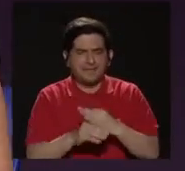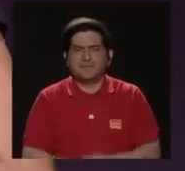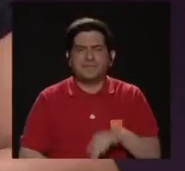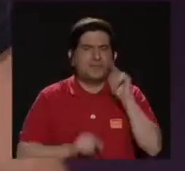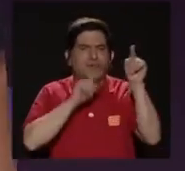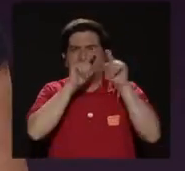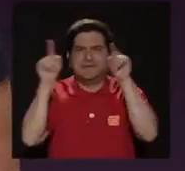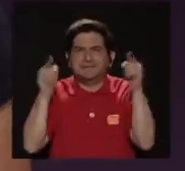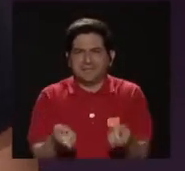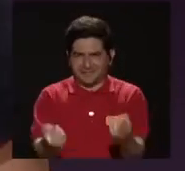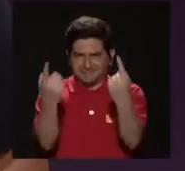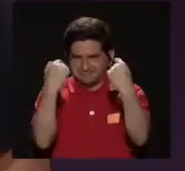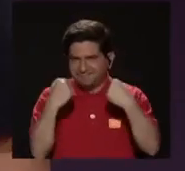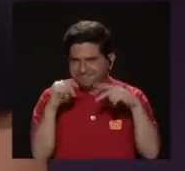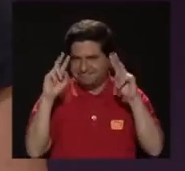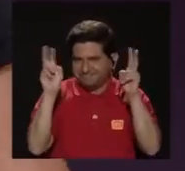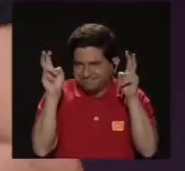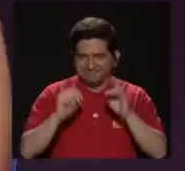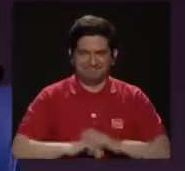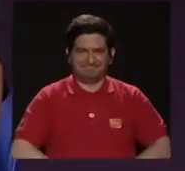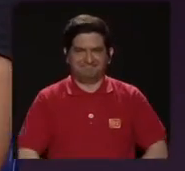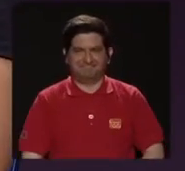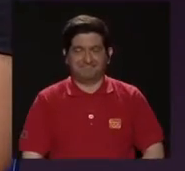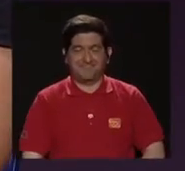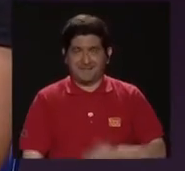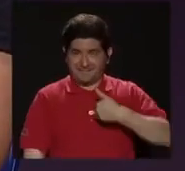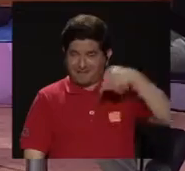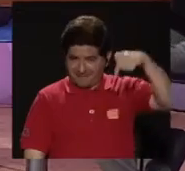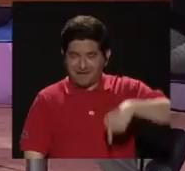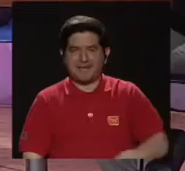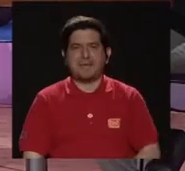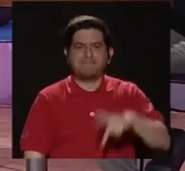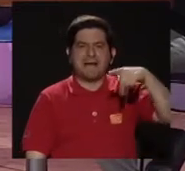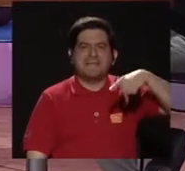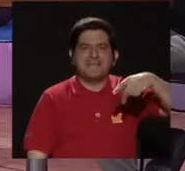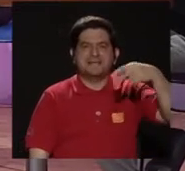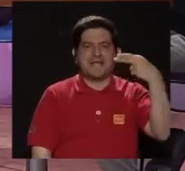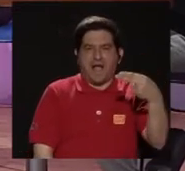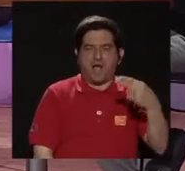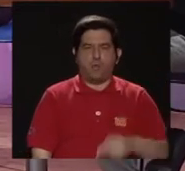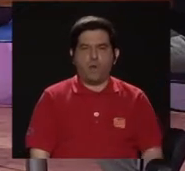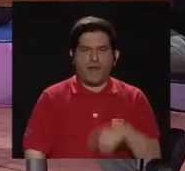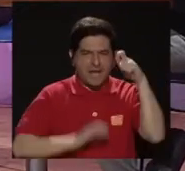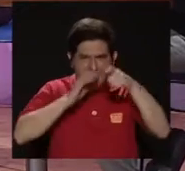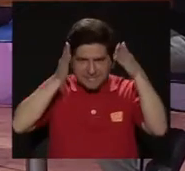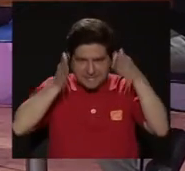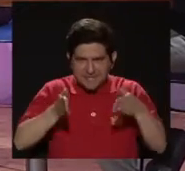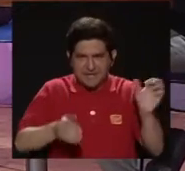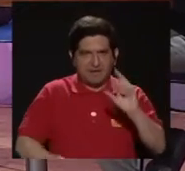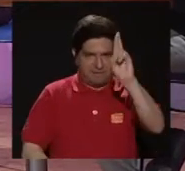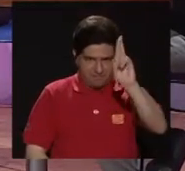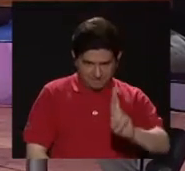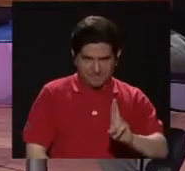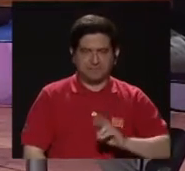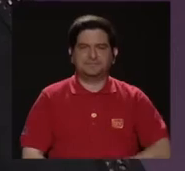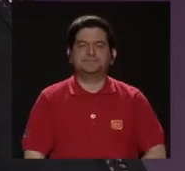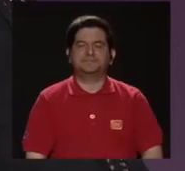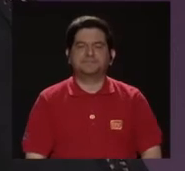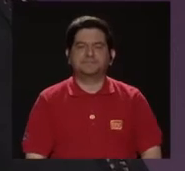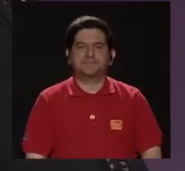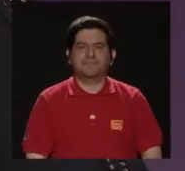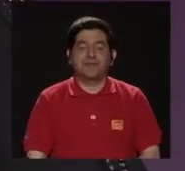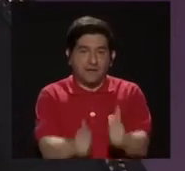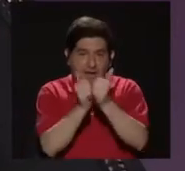estrellas, ¿verdad? Contamos con Patricia Howell, que ella es una cineasta costarricense.